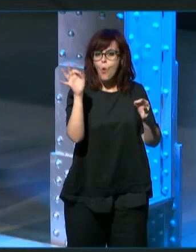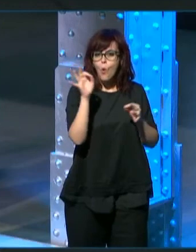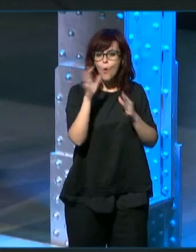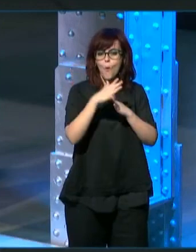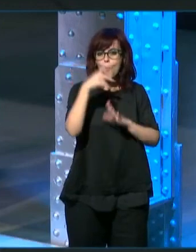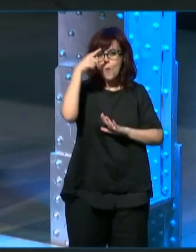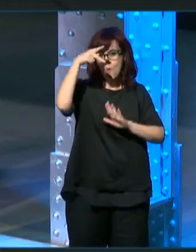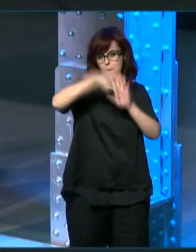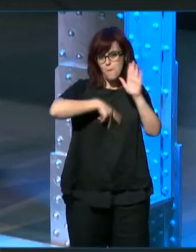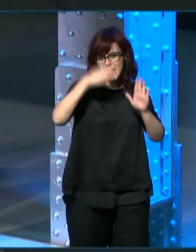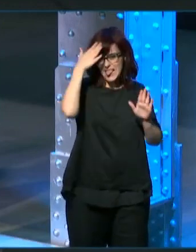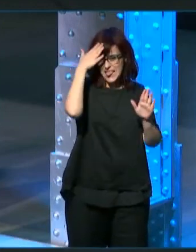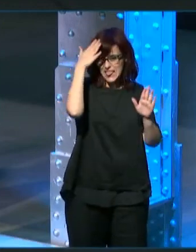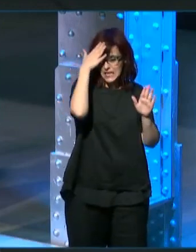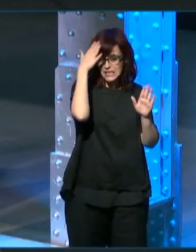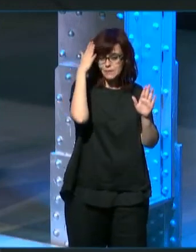principios